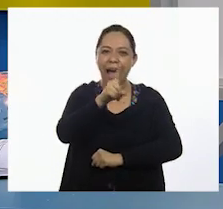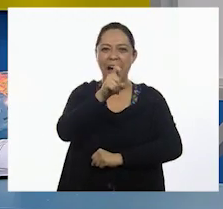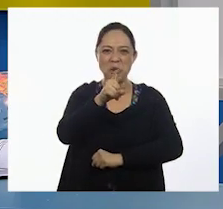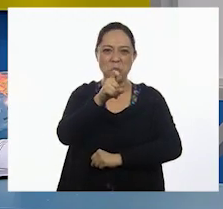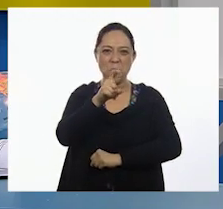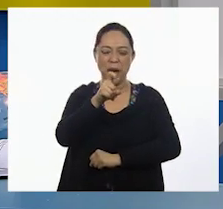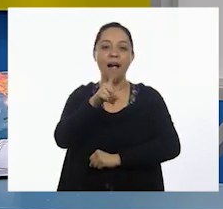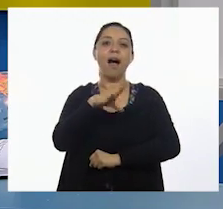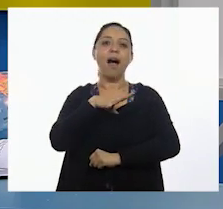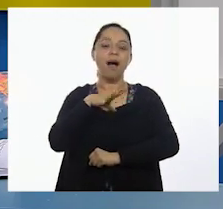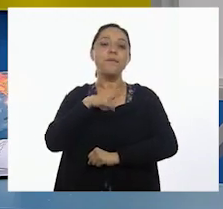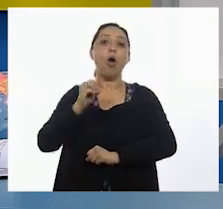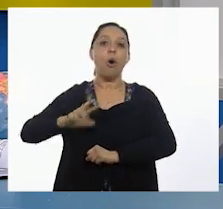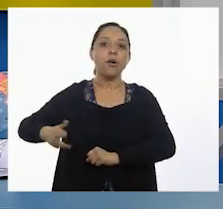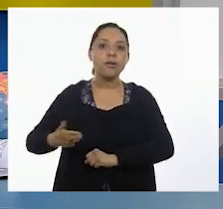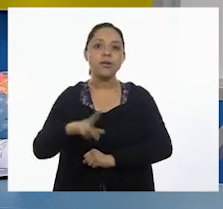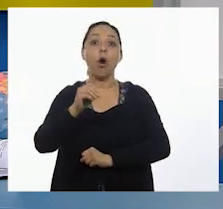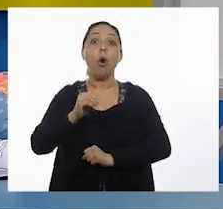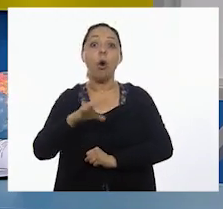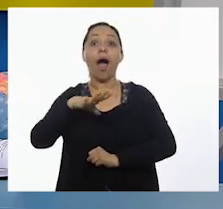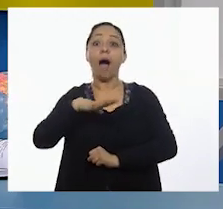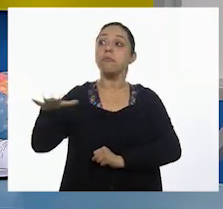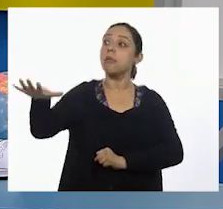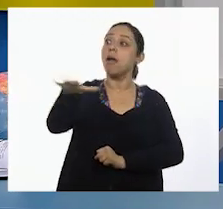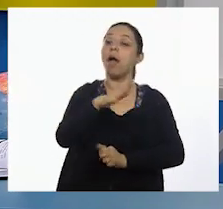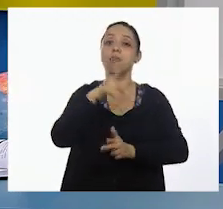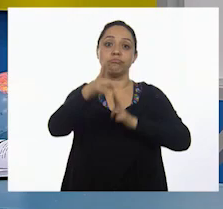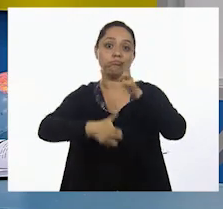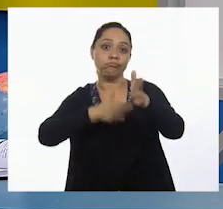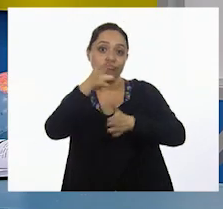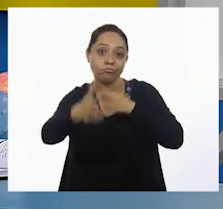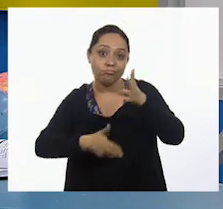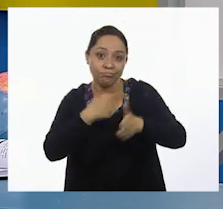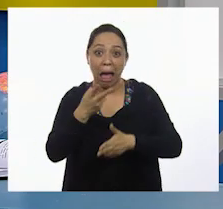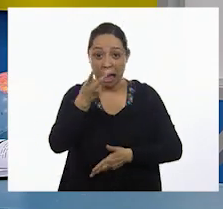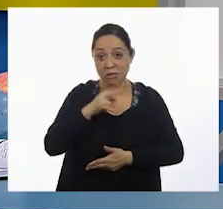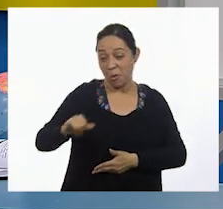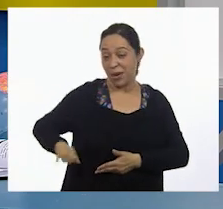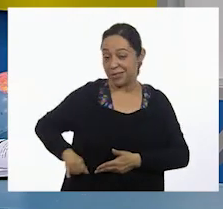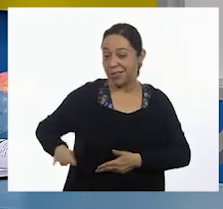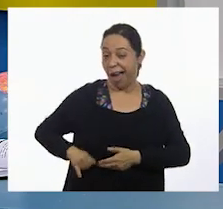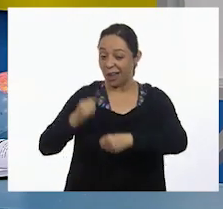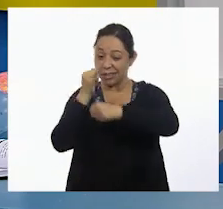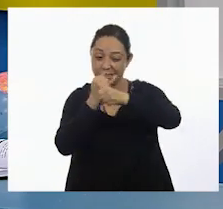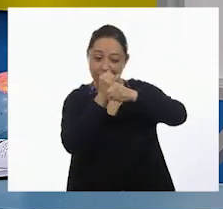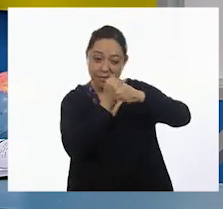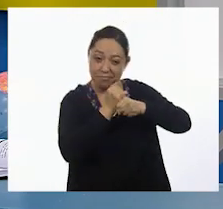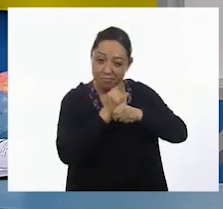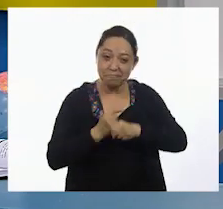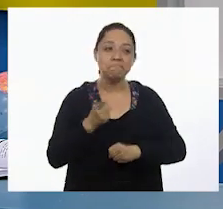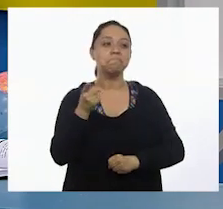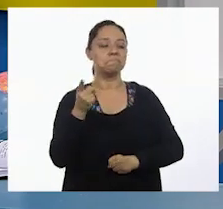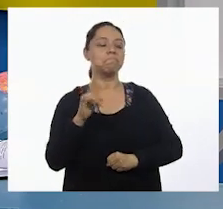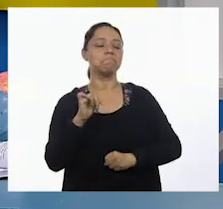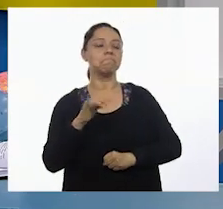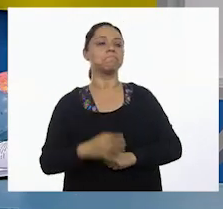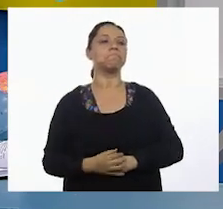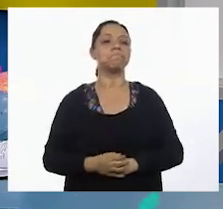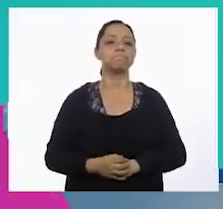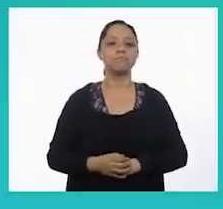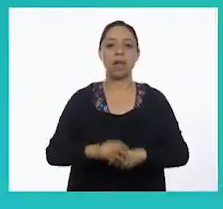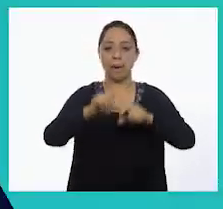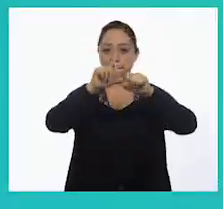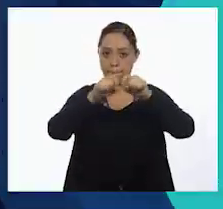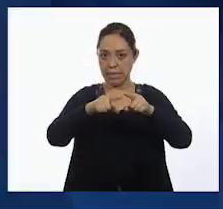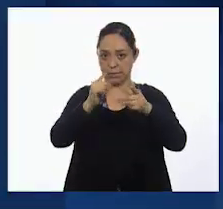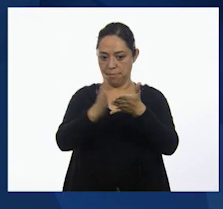llegaba inclusive en tren, entonces es muy interesante pues meterte a investigar todo esto. Sí. Y en la misma página 47